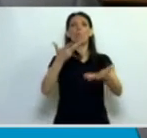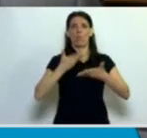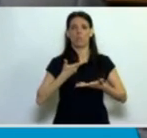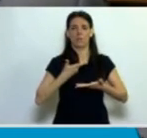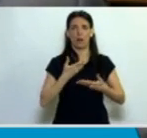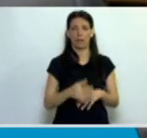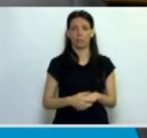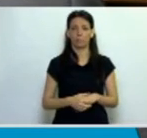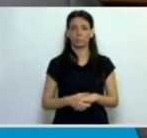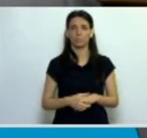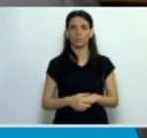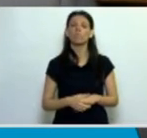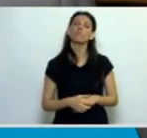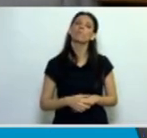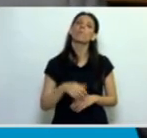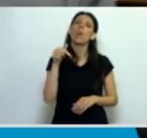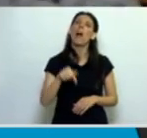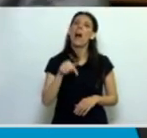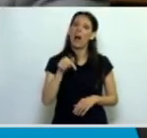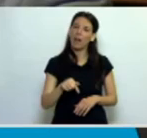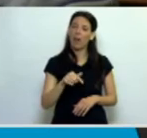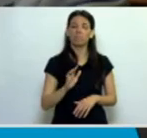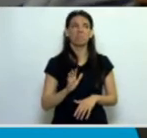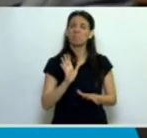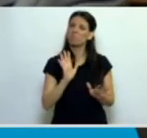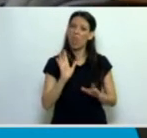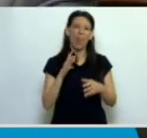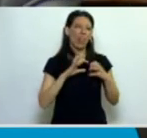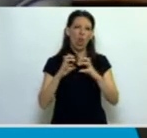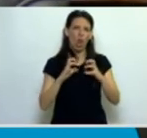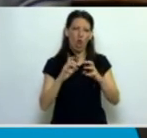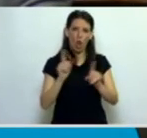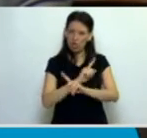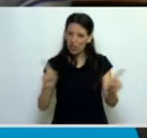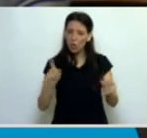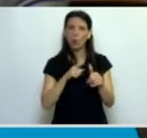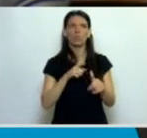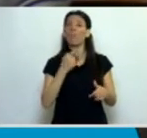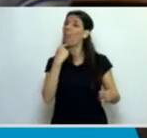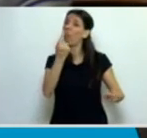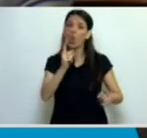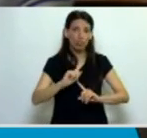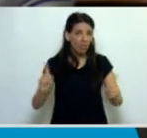Ahora bien, acá lo que no se está discutiendo, lo que no se está planteando,